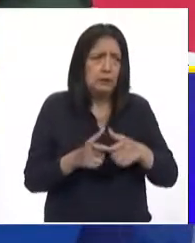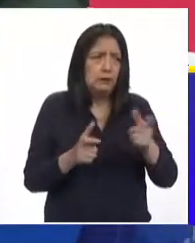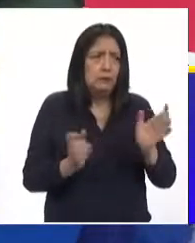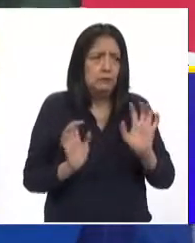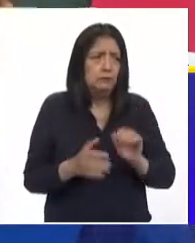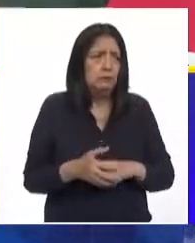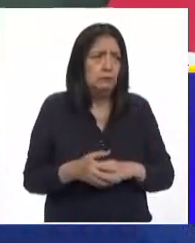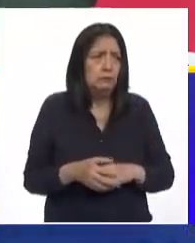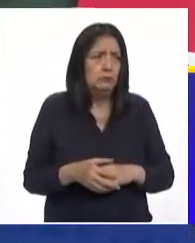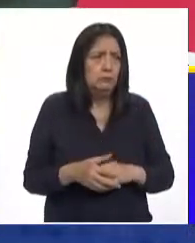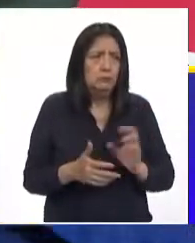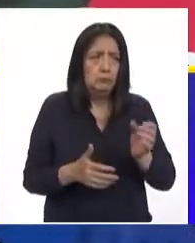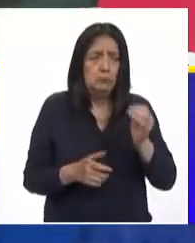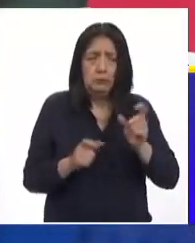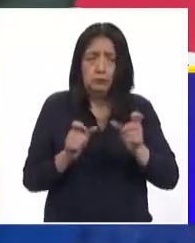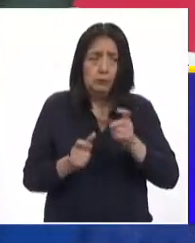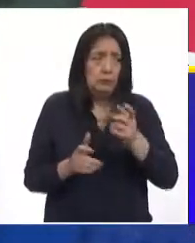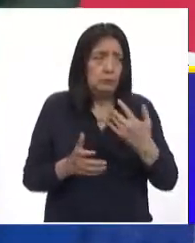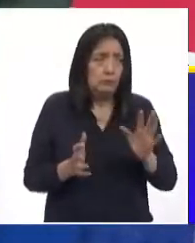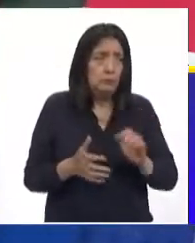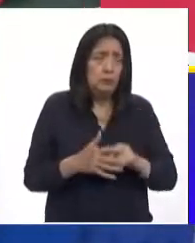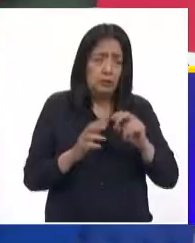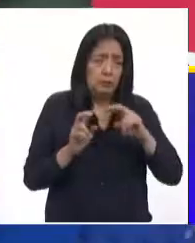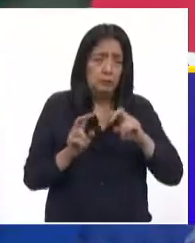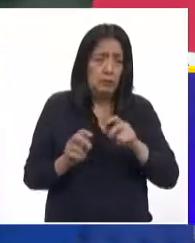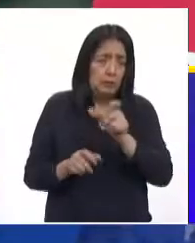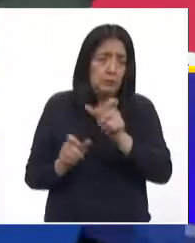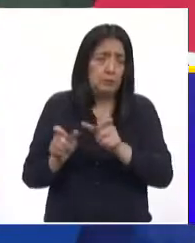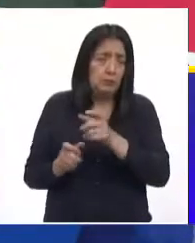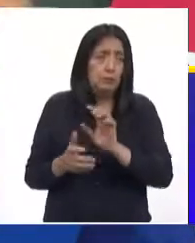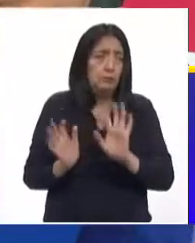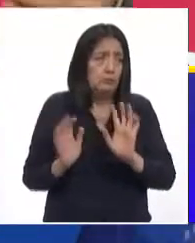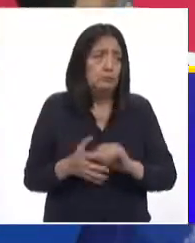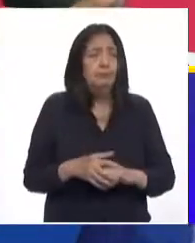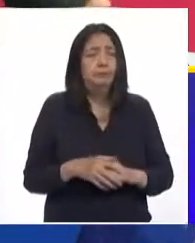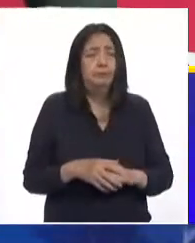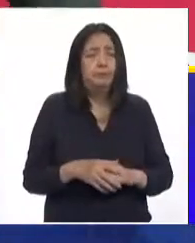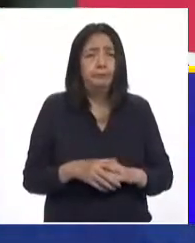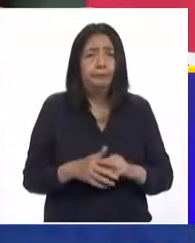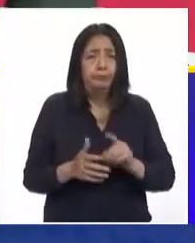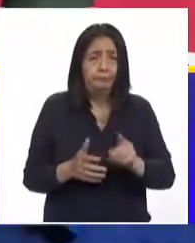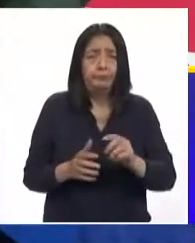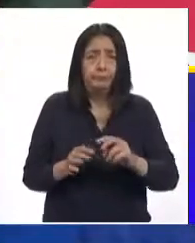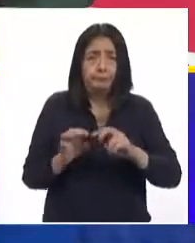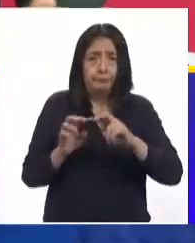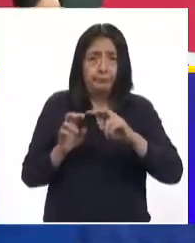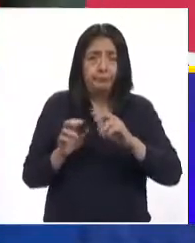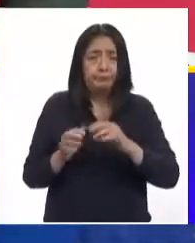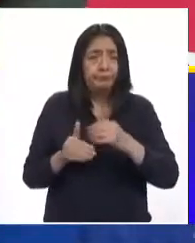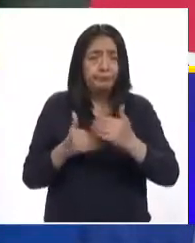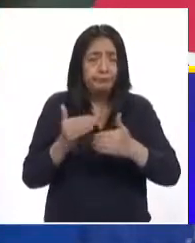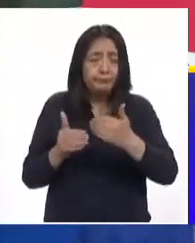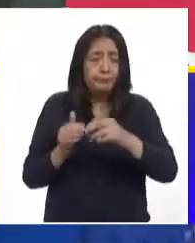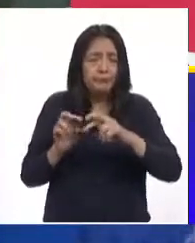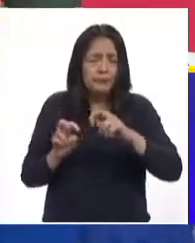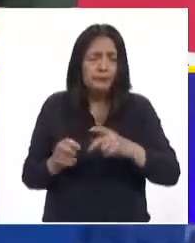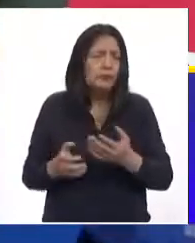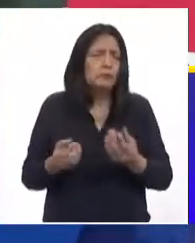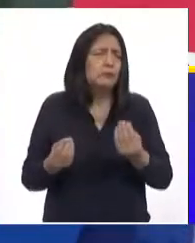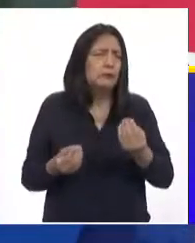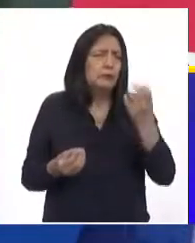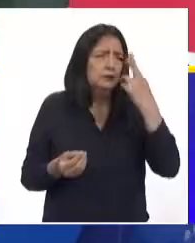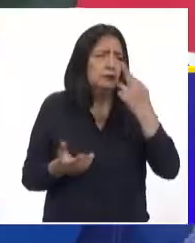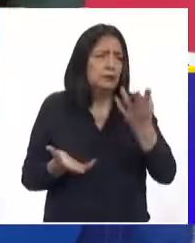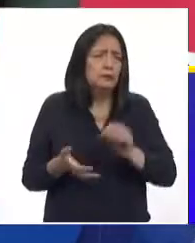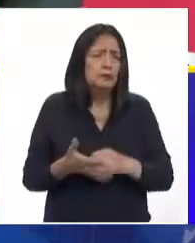lo que las personas que han estado investigadas van a pasar este proceso para poder determinar cuáles habrían sido las causas,